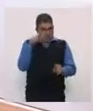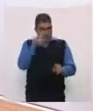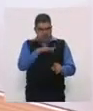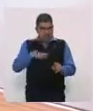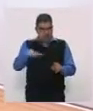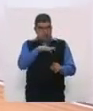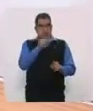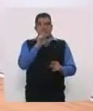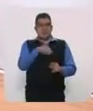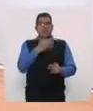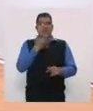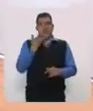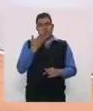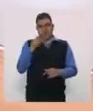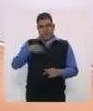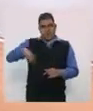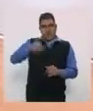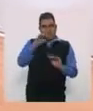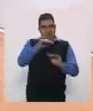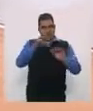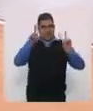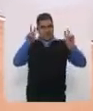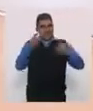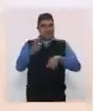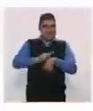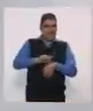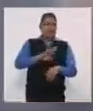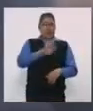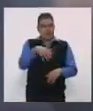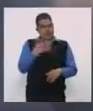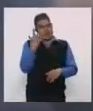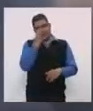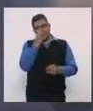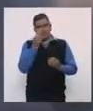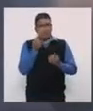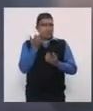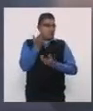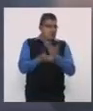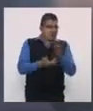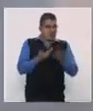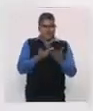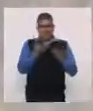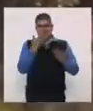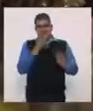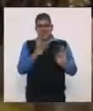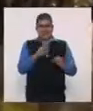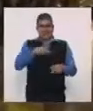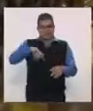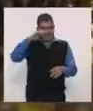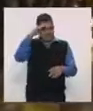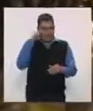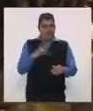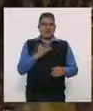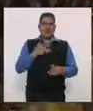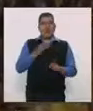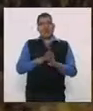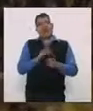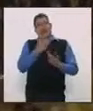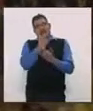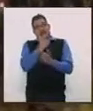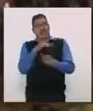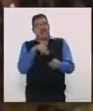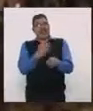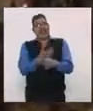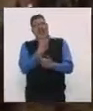efectivamente nuestros rituales alrededor del Día de Muertos son formidables y harían pensar a cualquiera que nos reímos de la muerte, que la